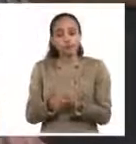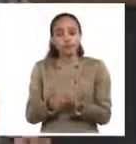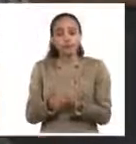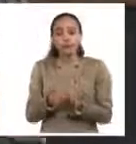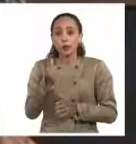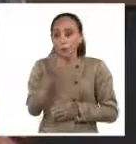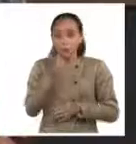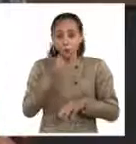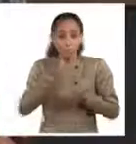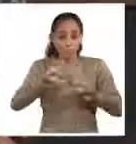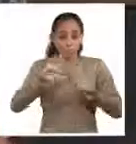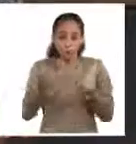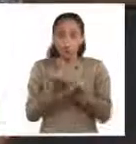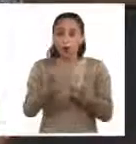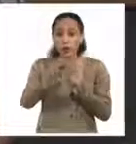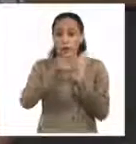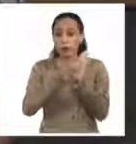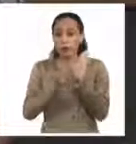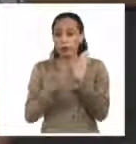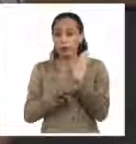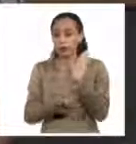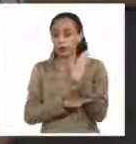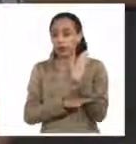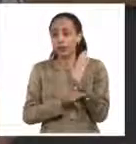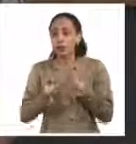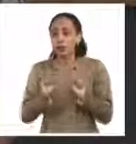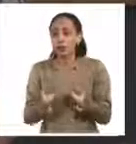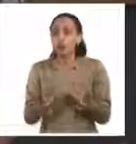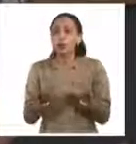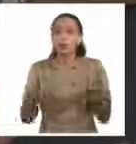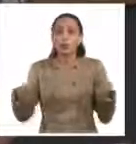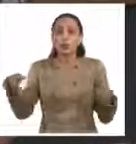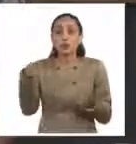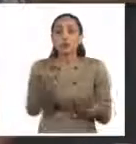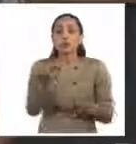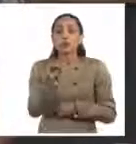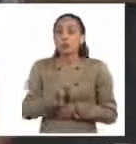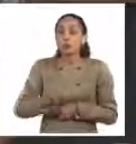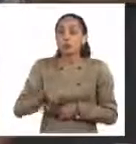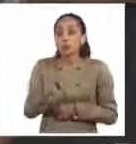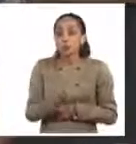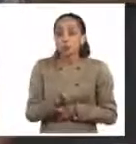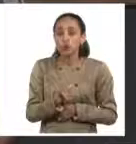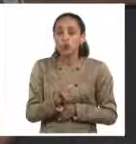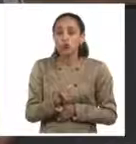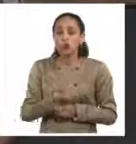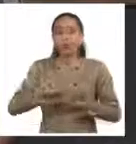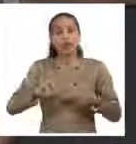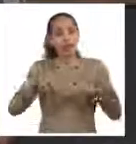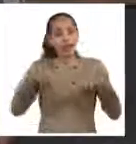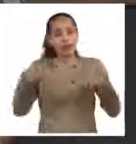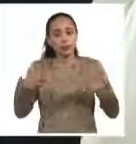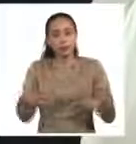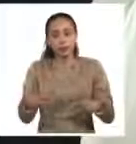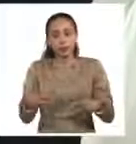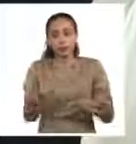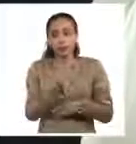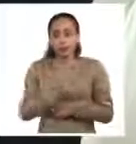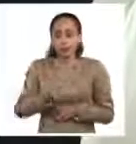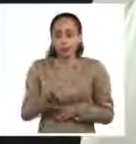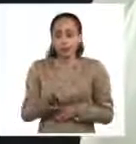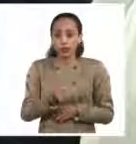reforzar todas las medidas, los protocolos que están establecidos y sobre todo una recomendación, hay que insistir en que